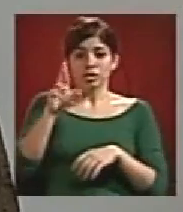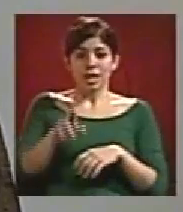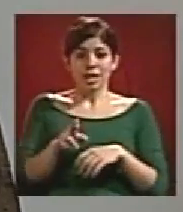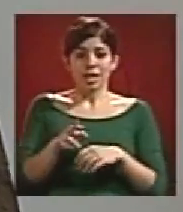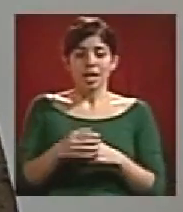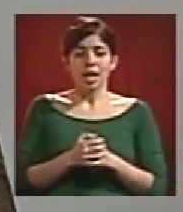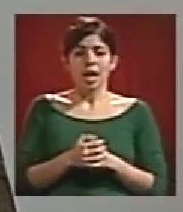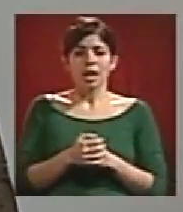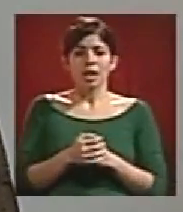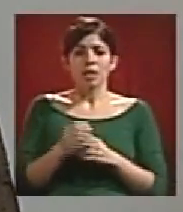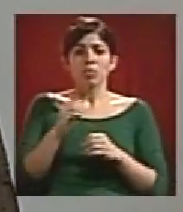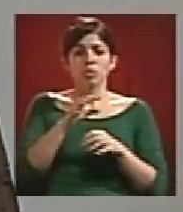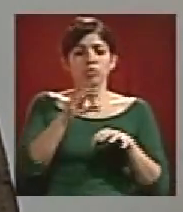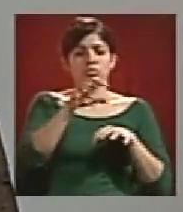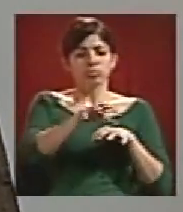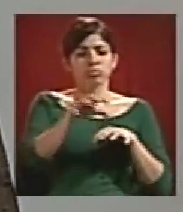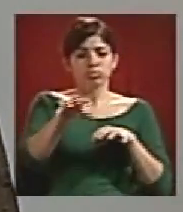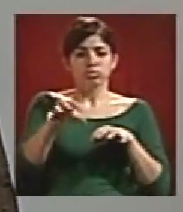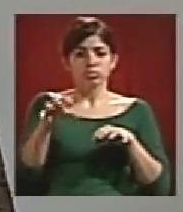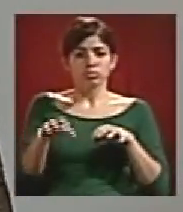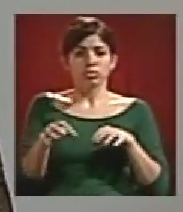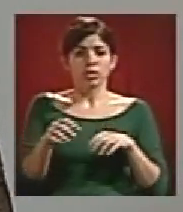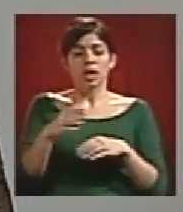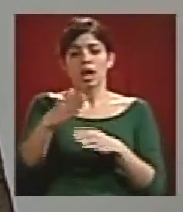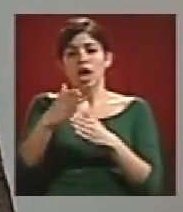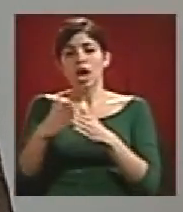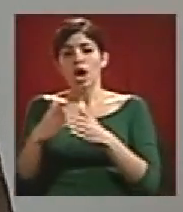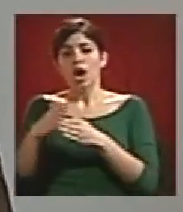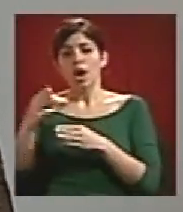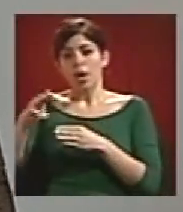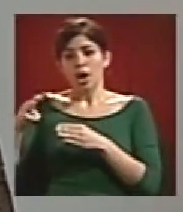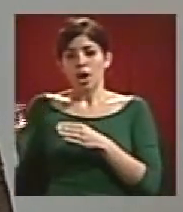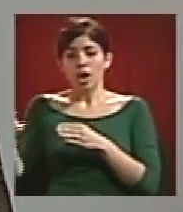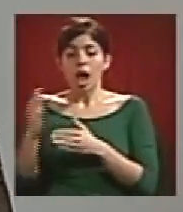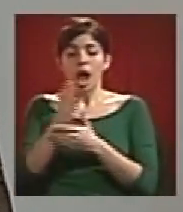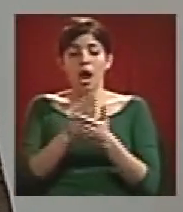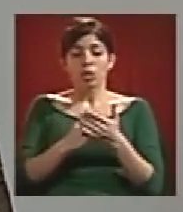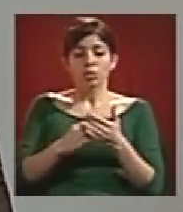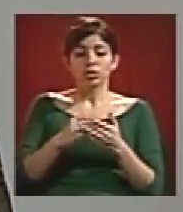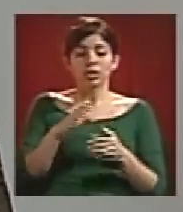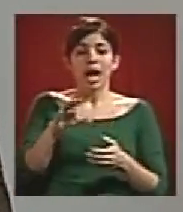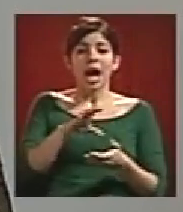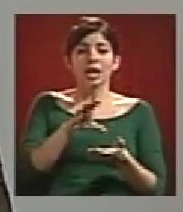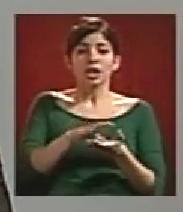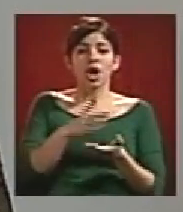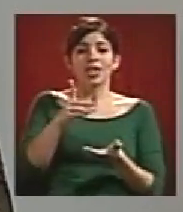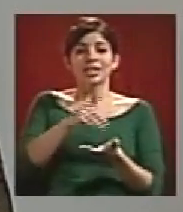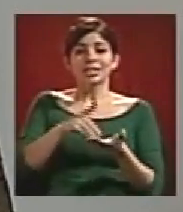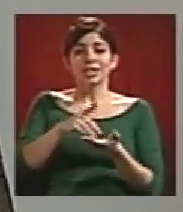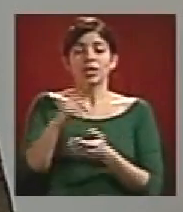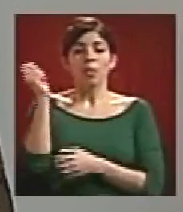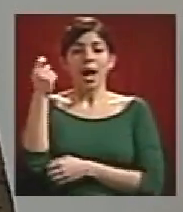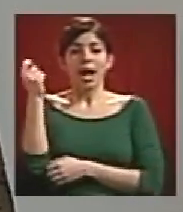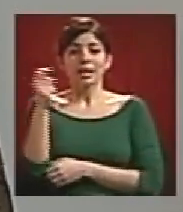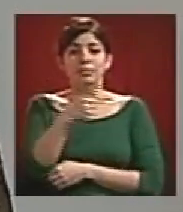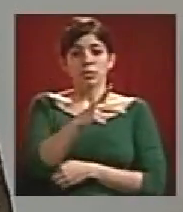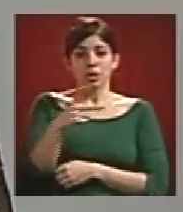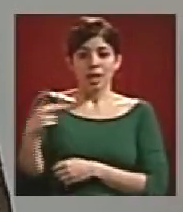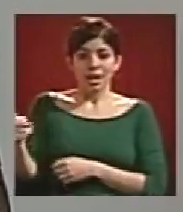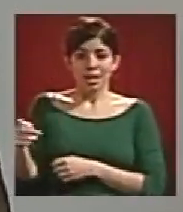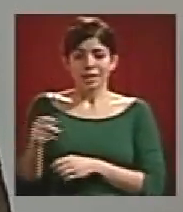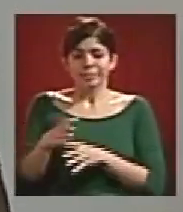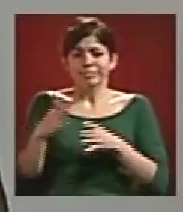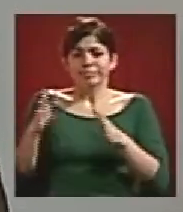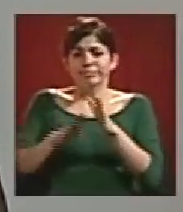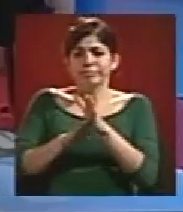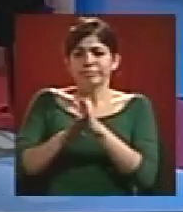está bastante localizado en las zonas costeras, sobre todo algunos cantones y distritos de Guanacaste y Punta Arenas, y este gran desarrollo